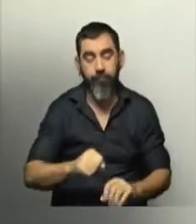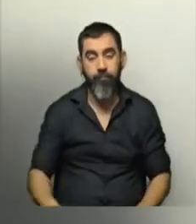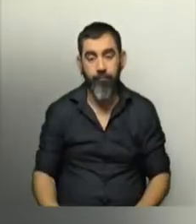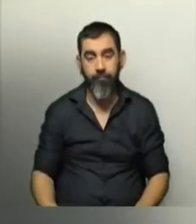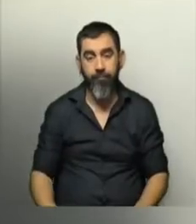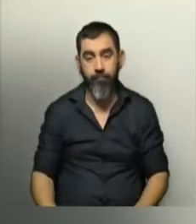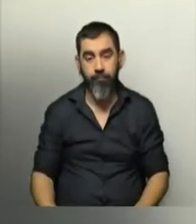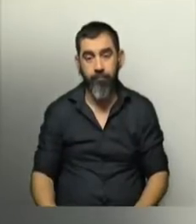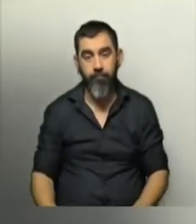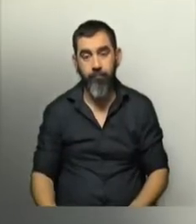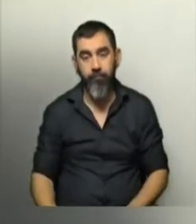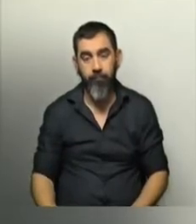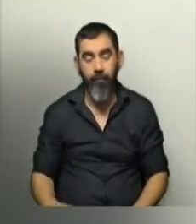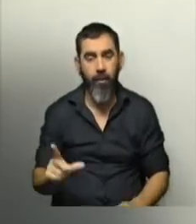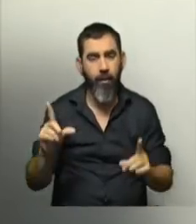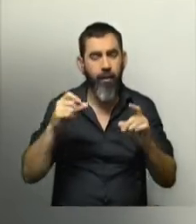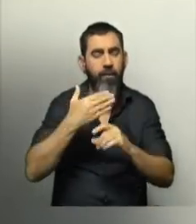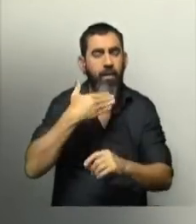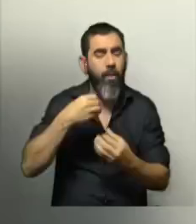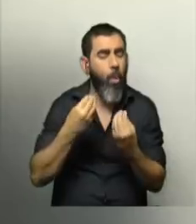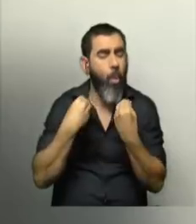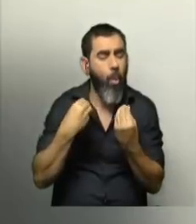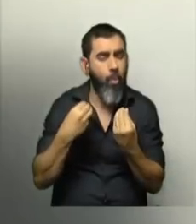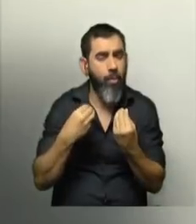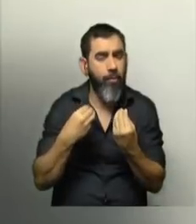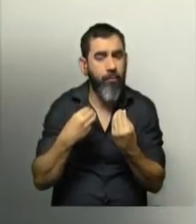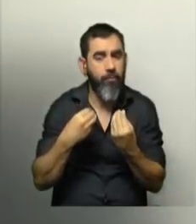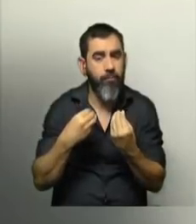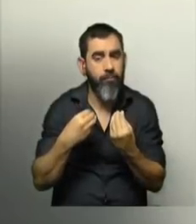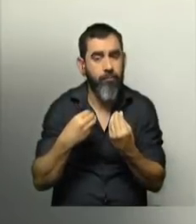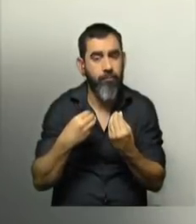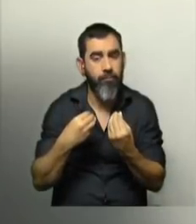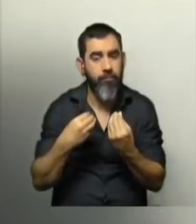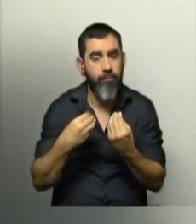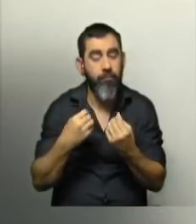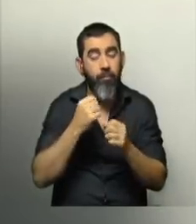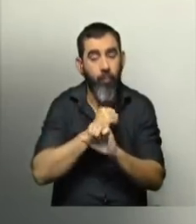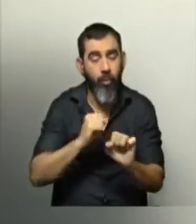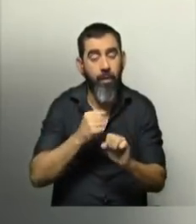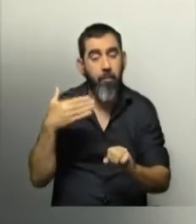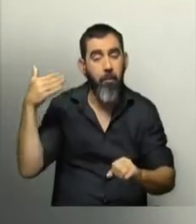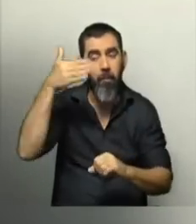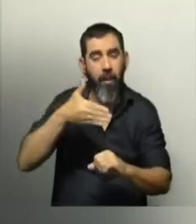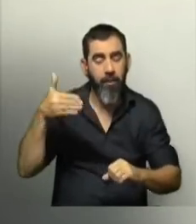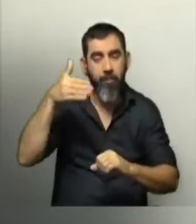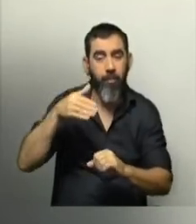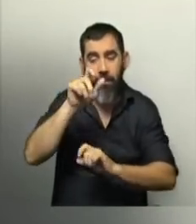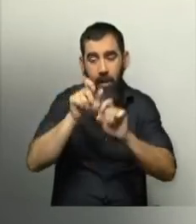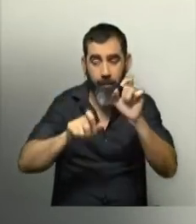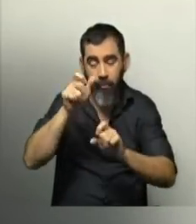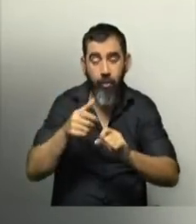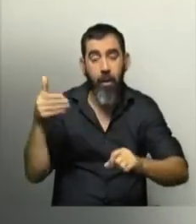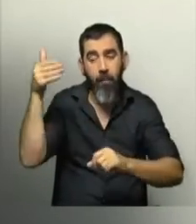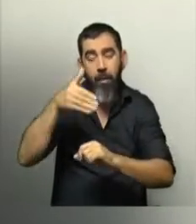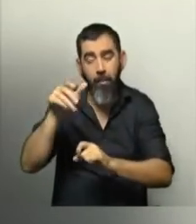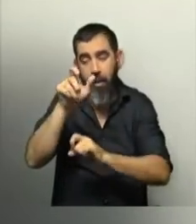Entonces, cuesta comprender cómo se puede considerar que existió participación ciudadana, participación